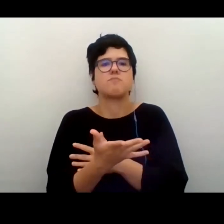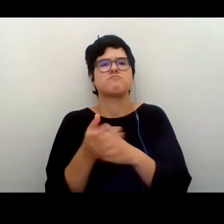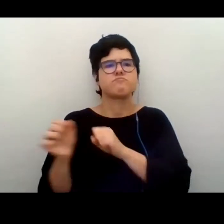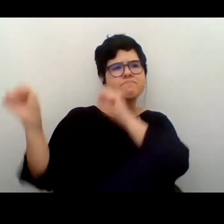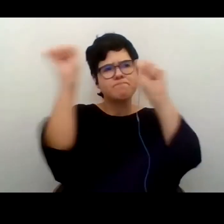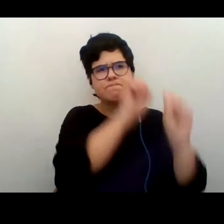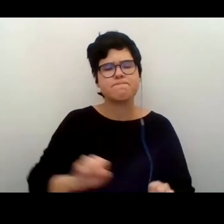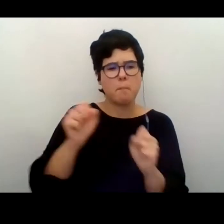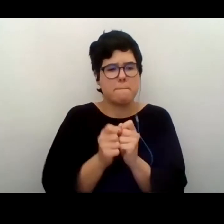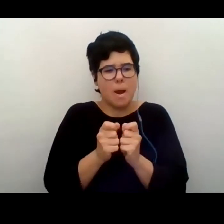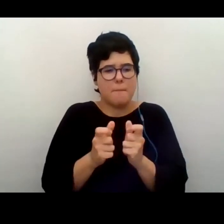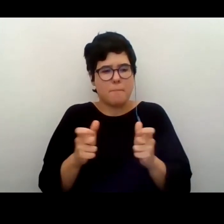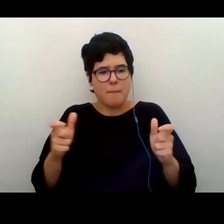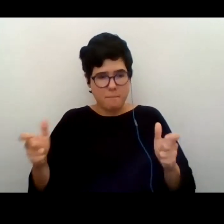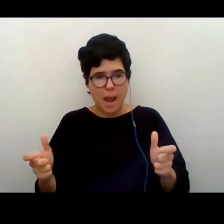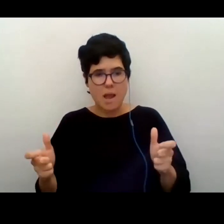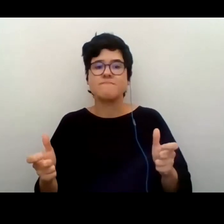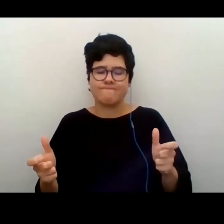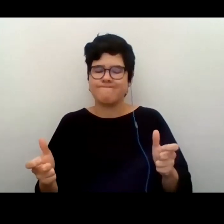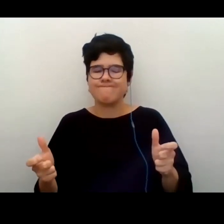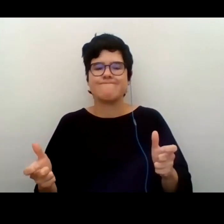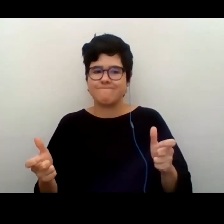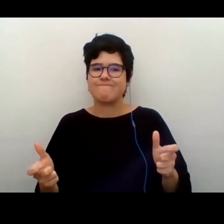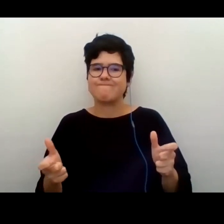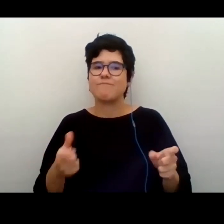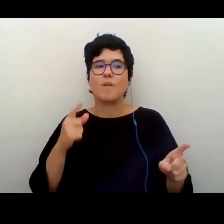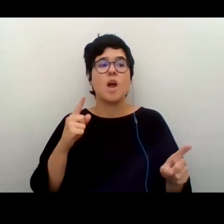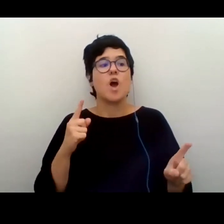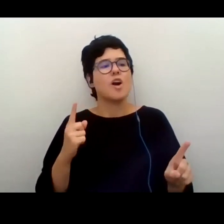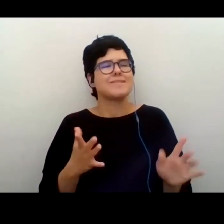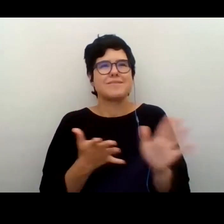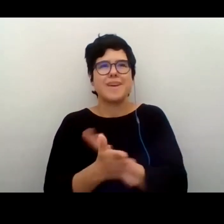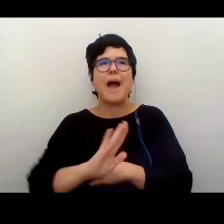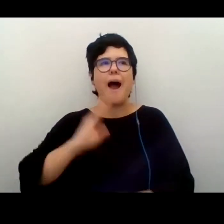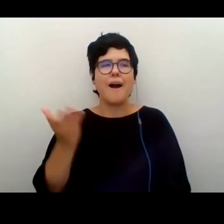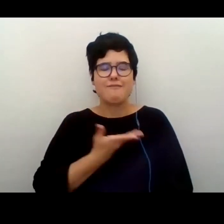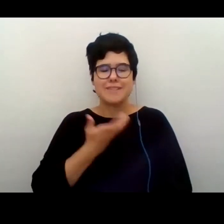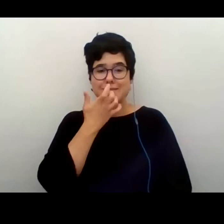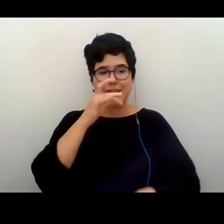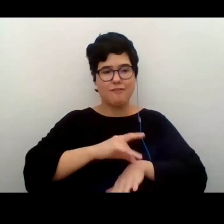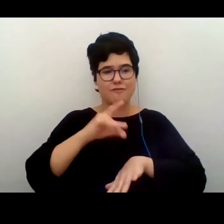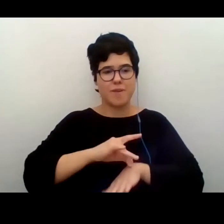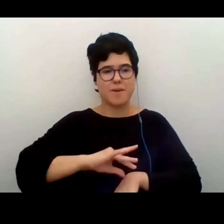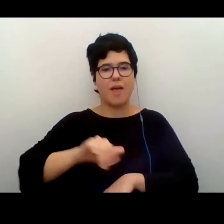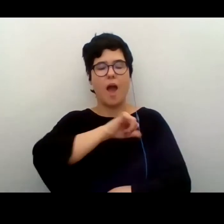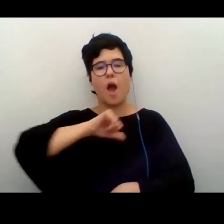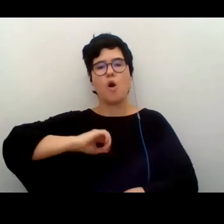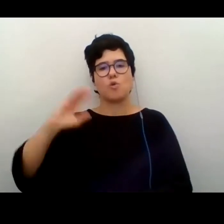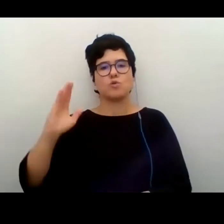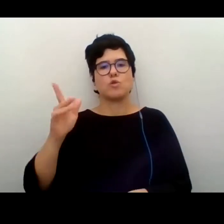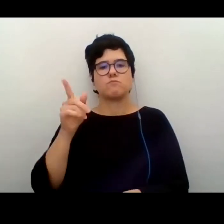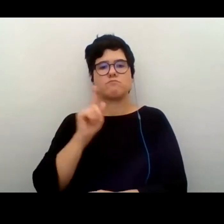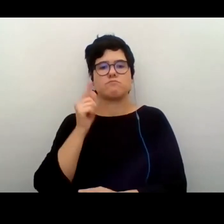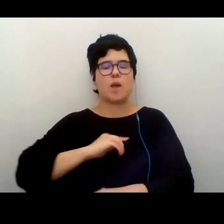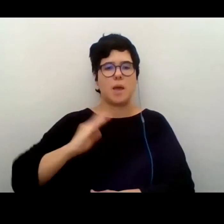ser contraproducente ante la presencia de enfermedades autoinmunes. Es decir, la quinacea, por ejemplo, debemos eliminarla.